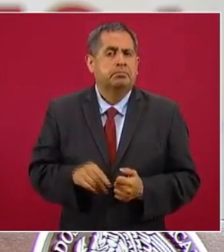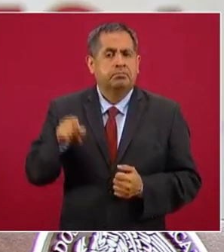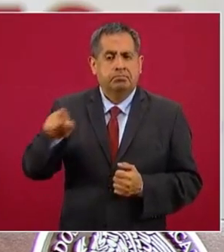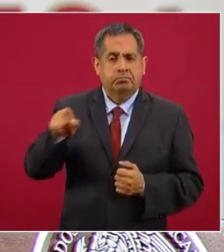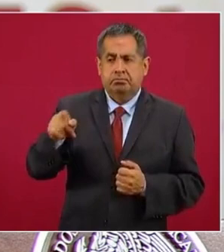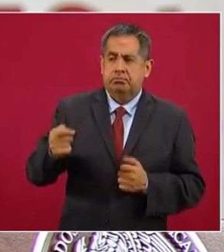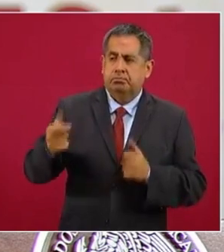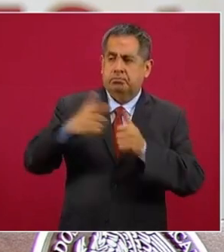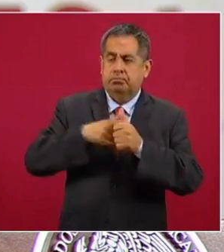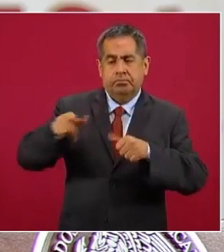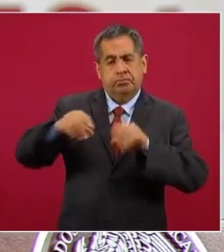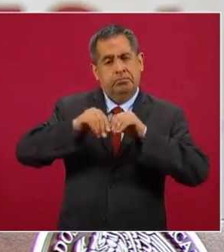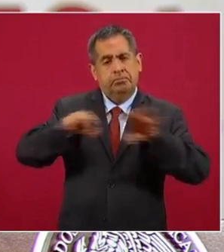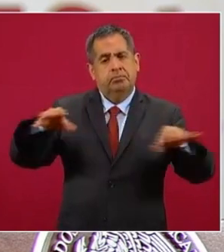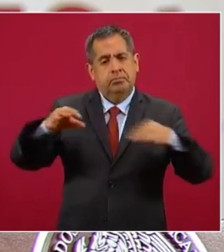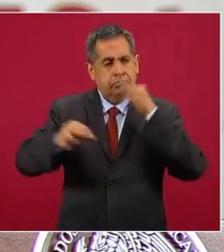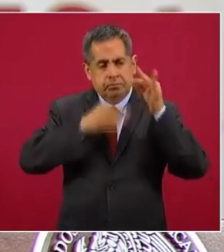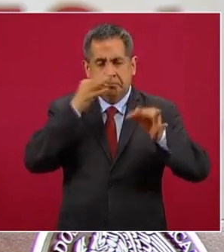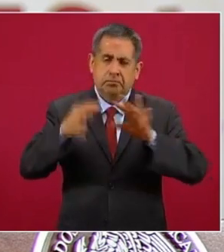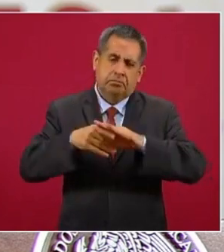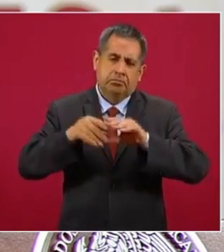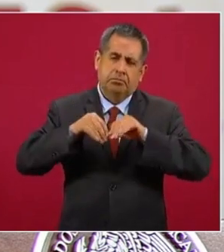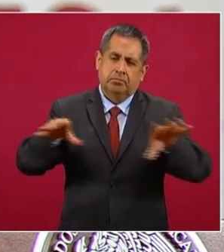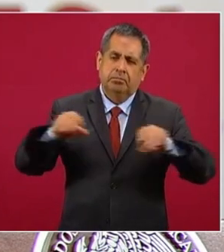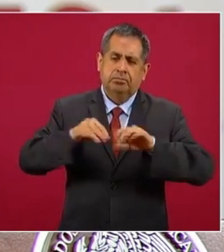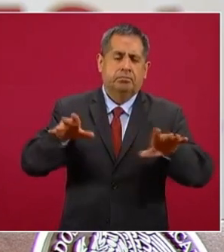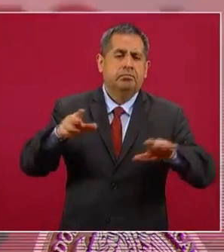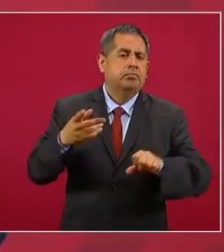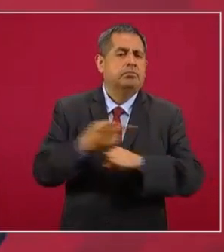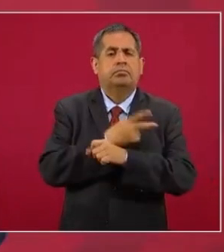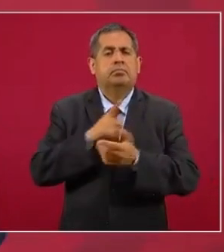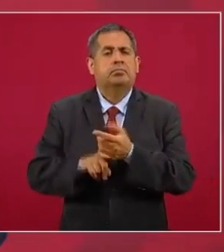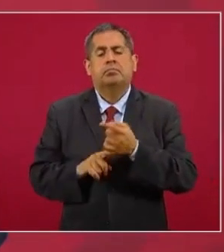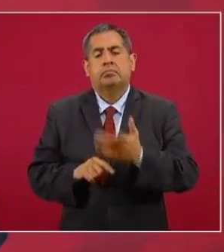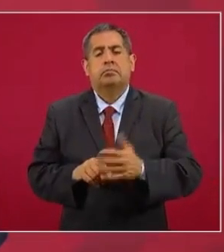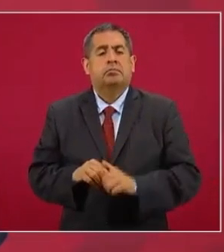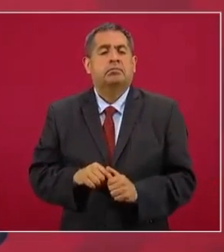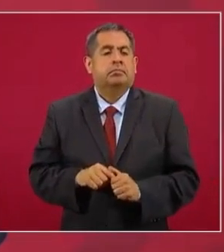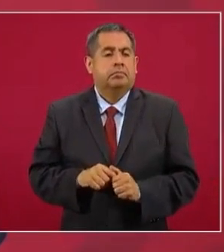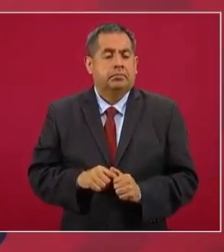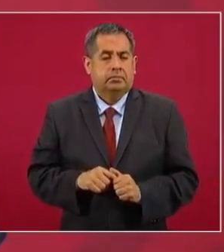dé a conocer los hechos y